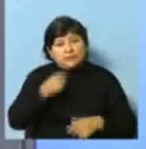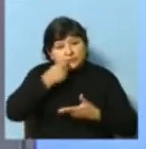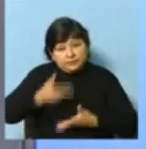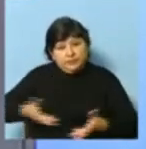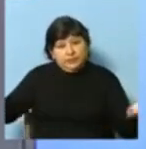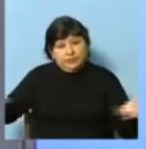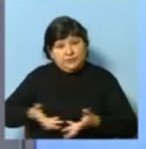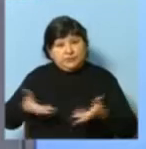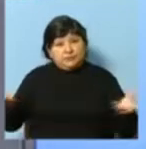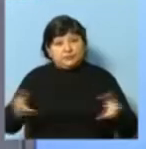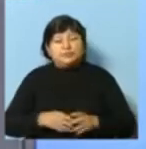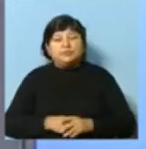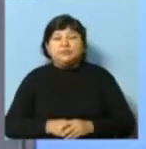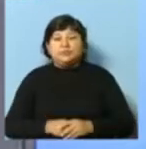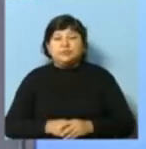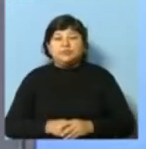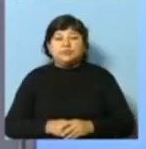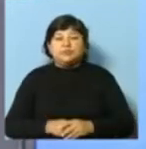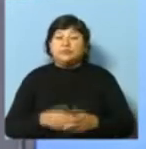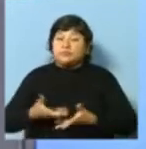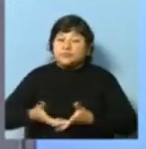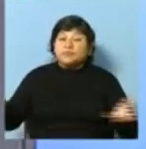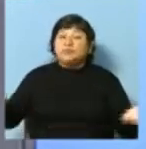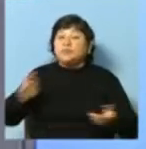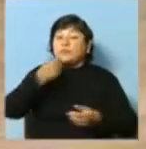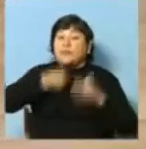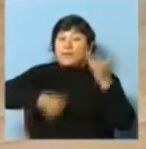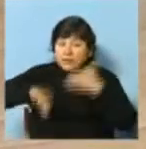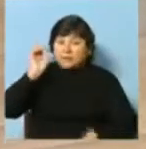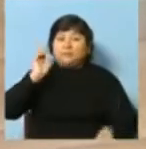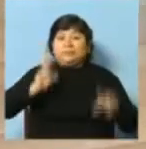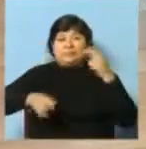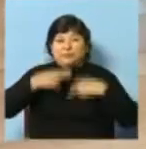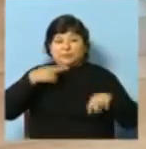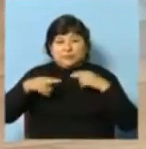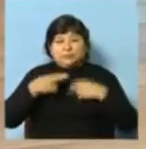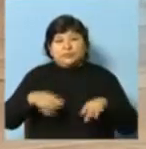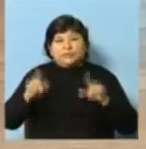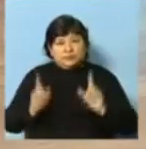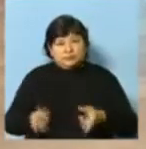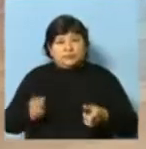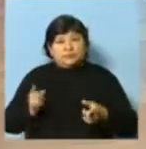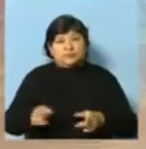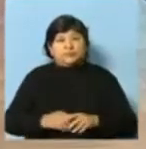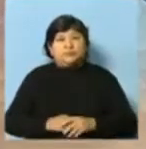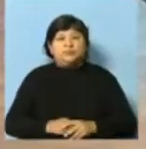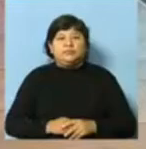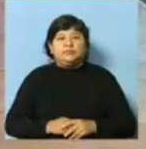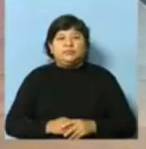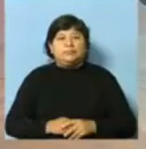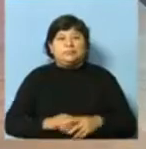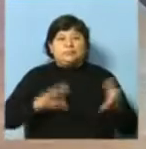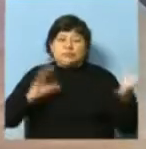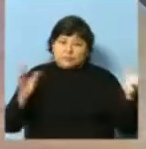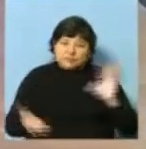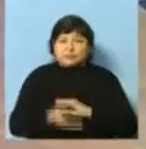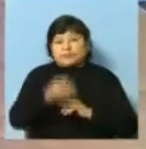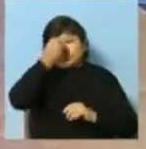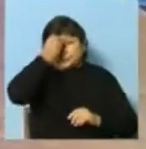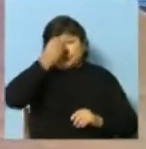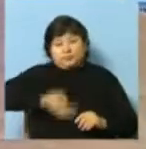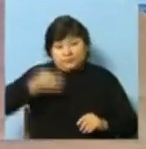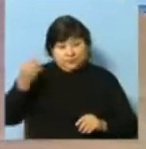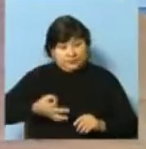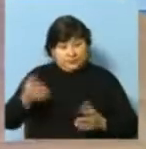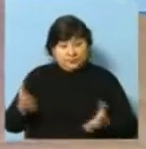significa también está la posibilidad gastronómica que también significa un atractivo muy especial y que que